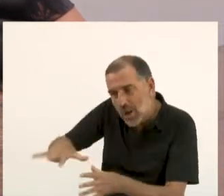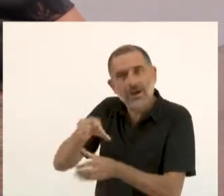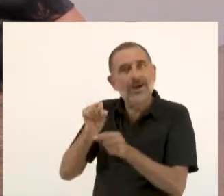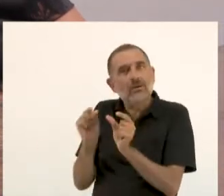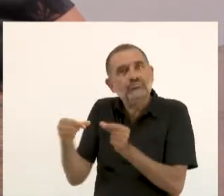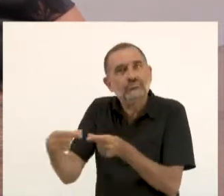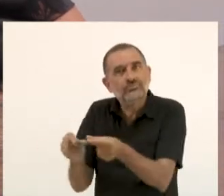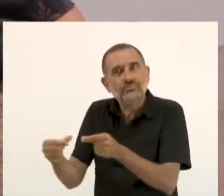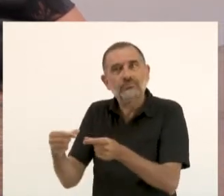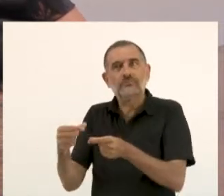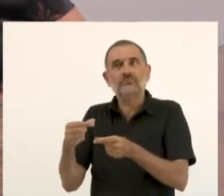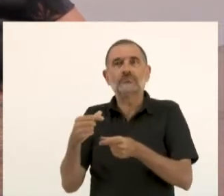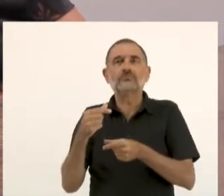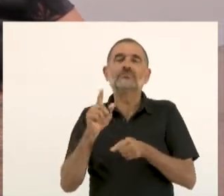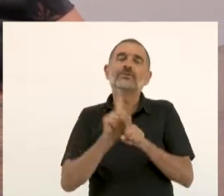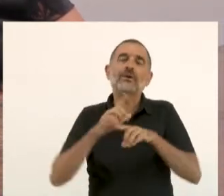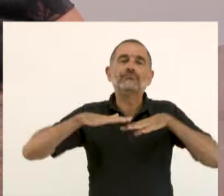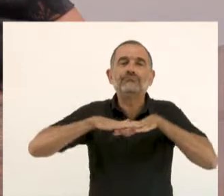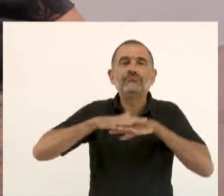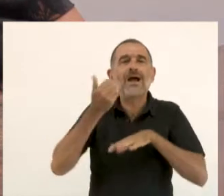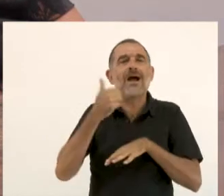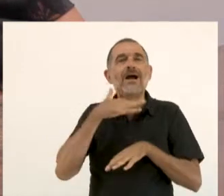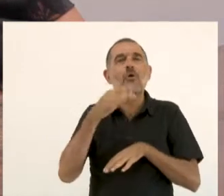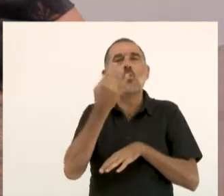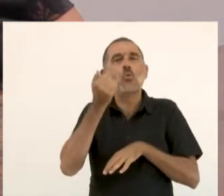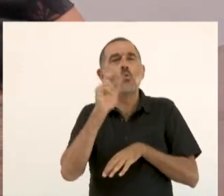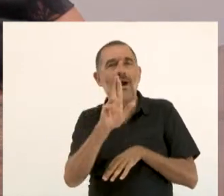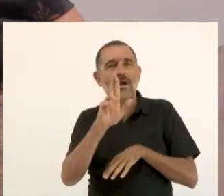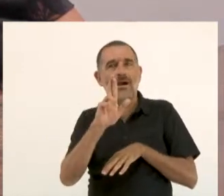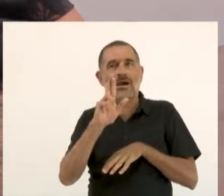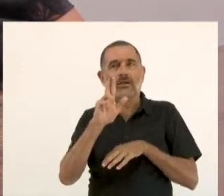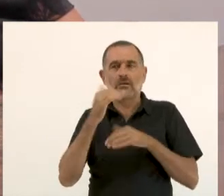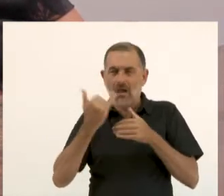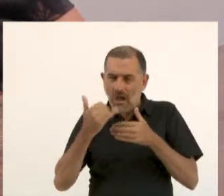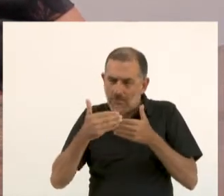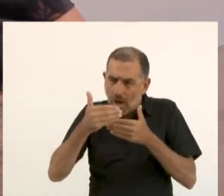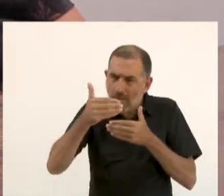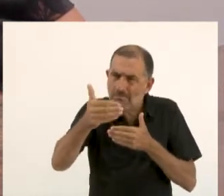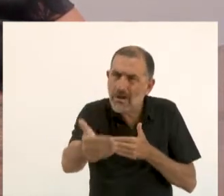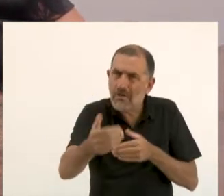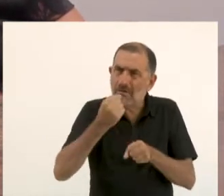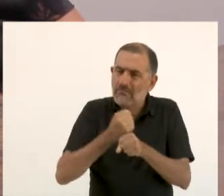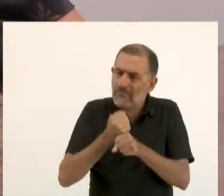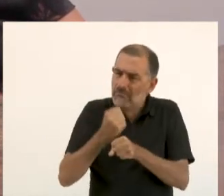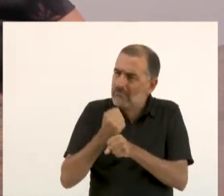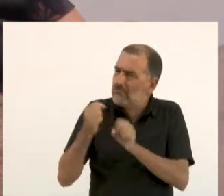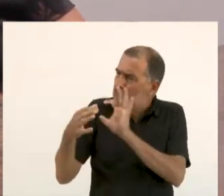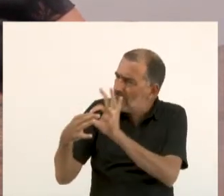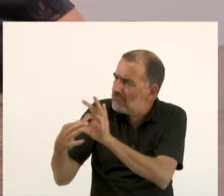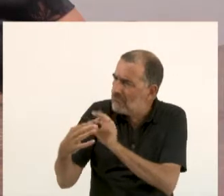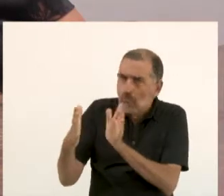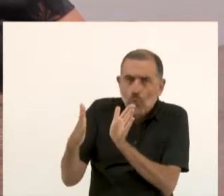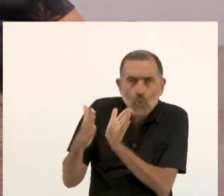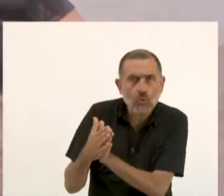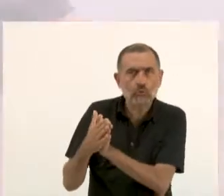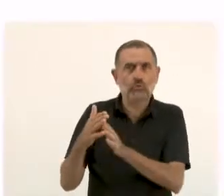que es un avance en lo que respecta a la ley nacional para el trabajo. Por eso es muy importante el trabajo en conjunto